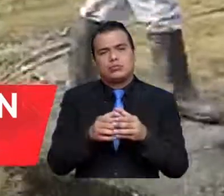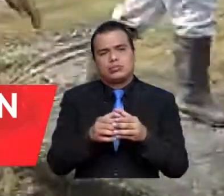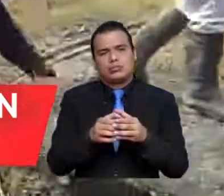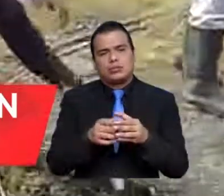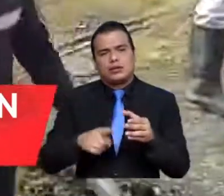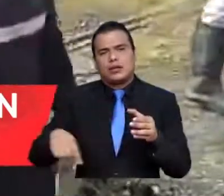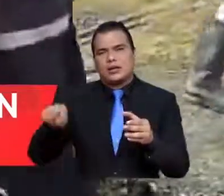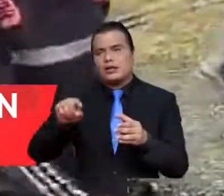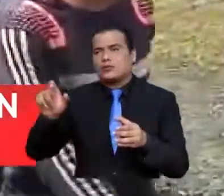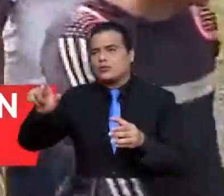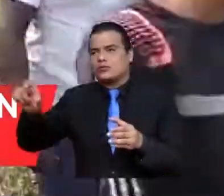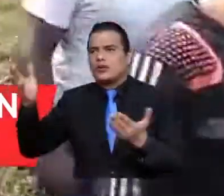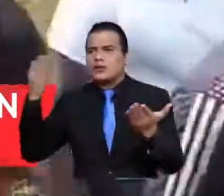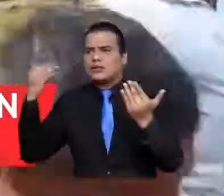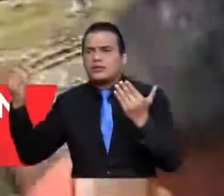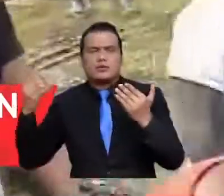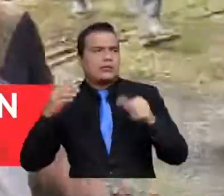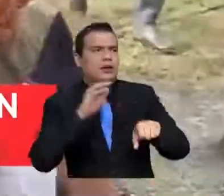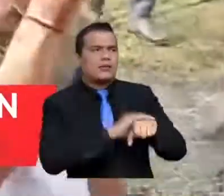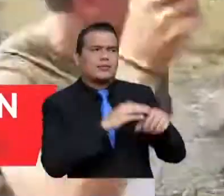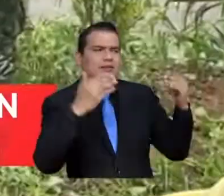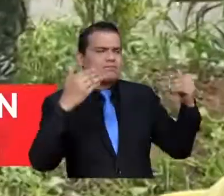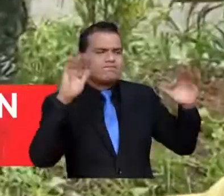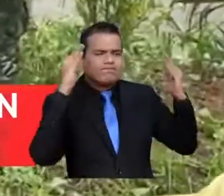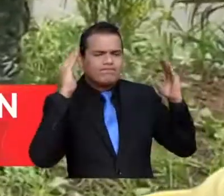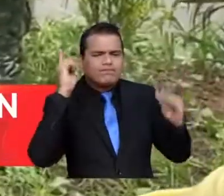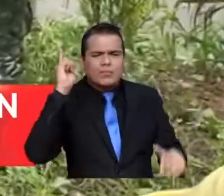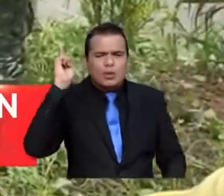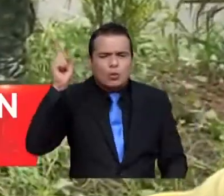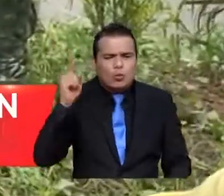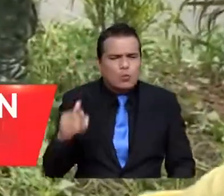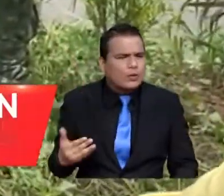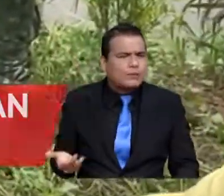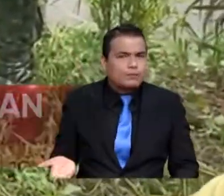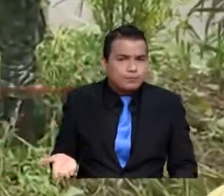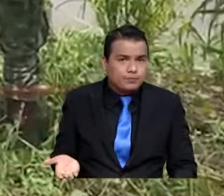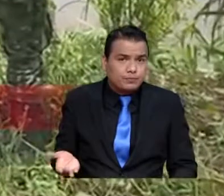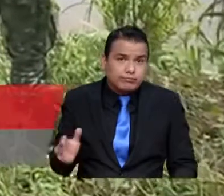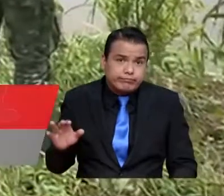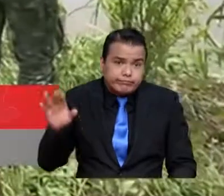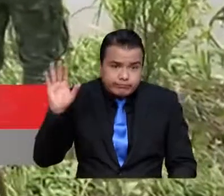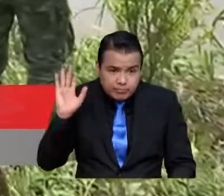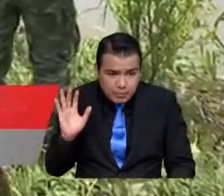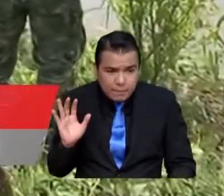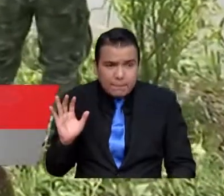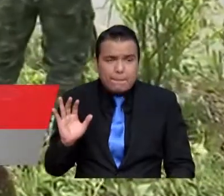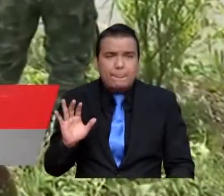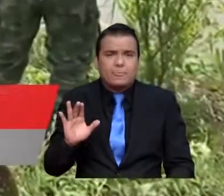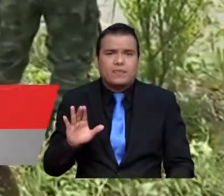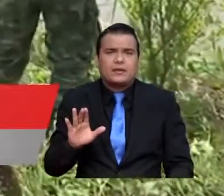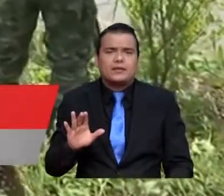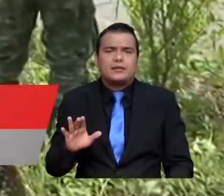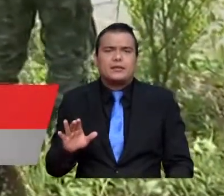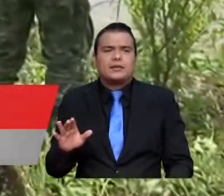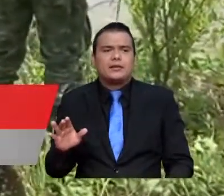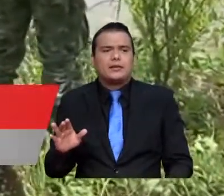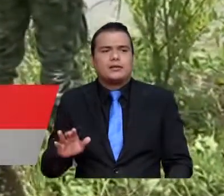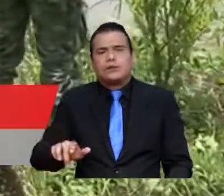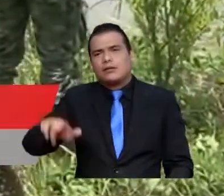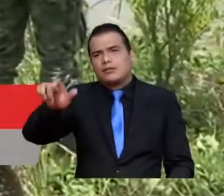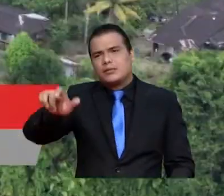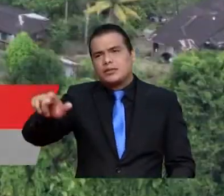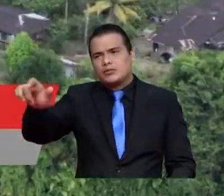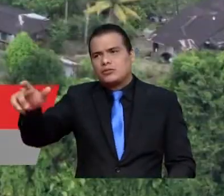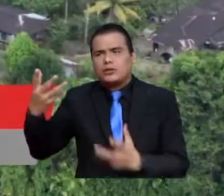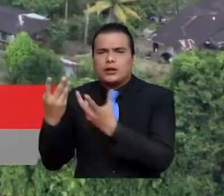pedir la salida de la fuerza pública, solo tiene una explicación. No, básicamente se trata de un desplazamiento de personas que